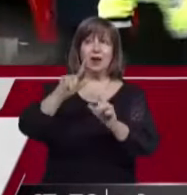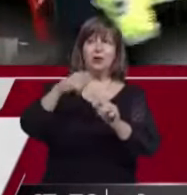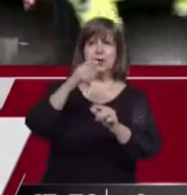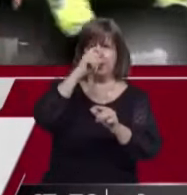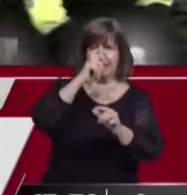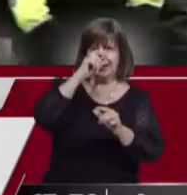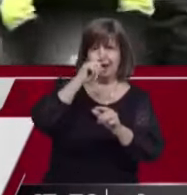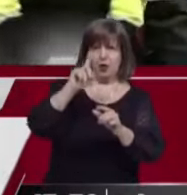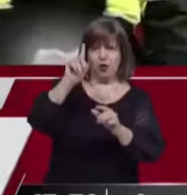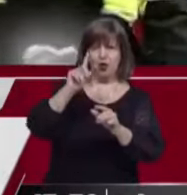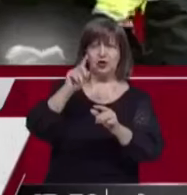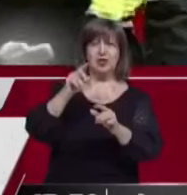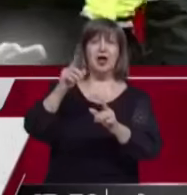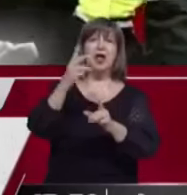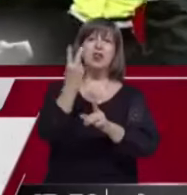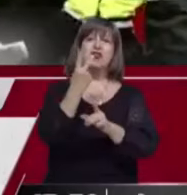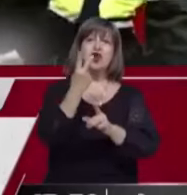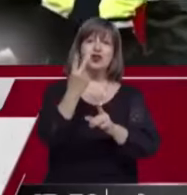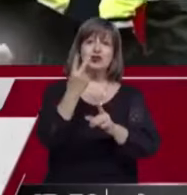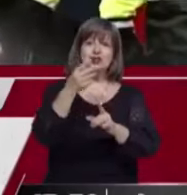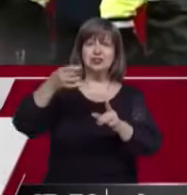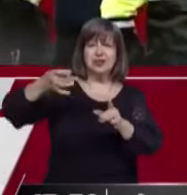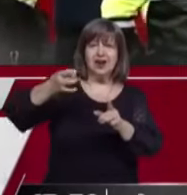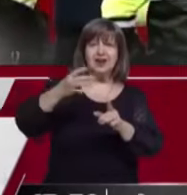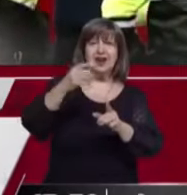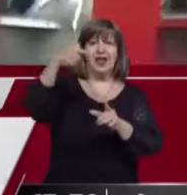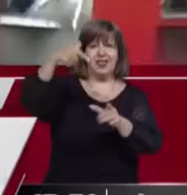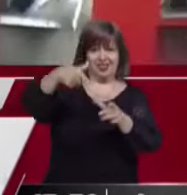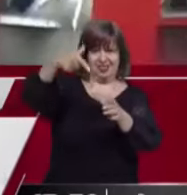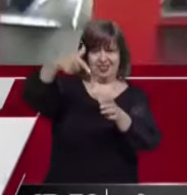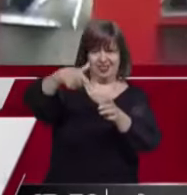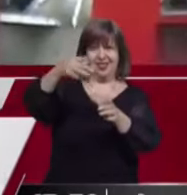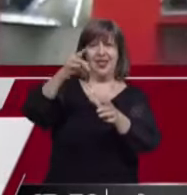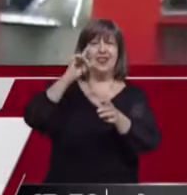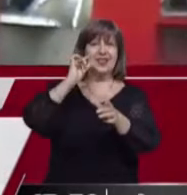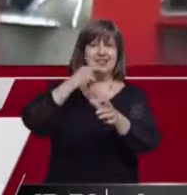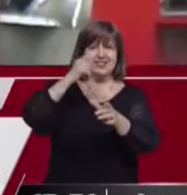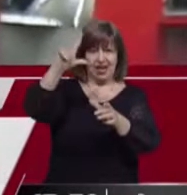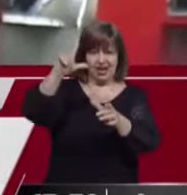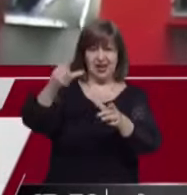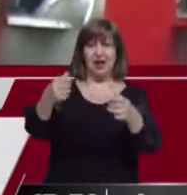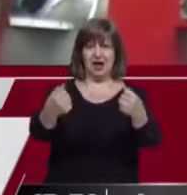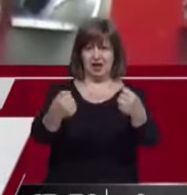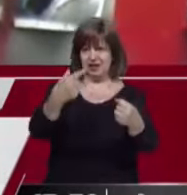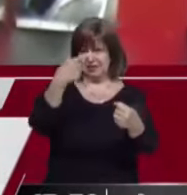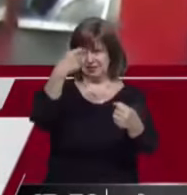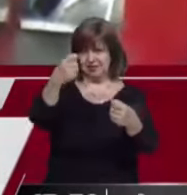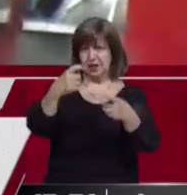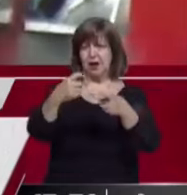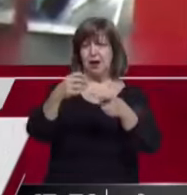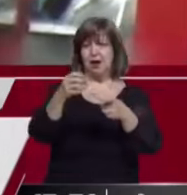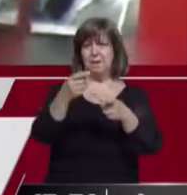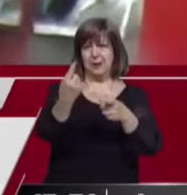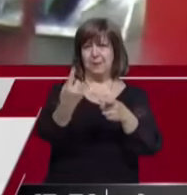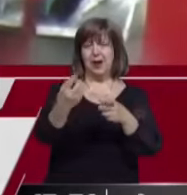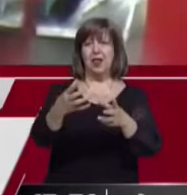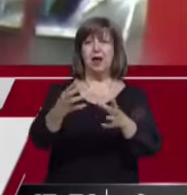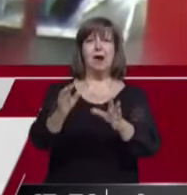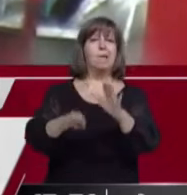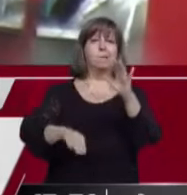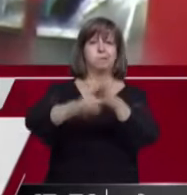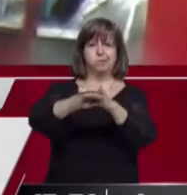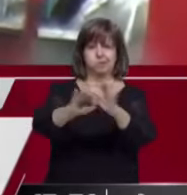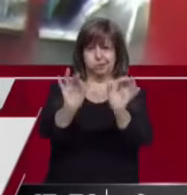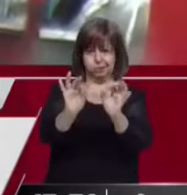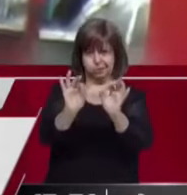belgrano Norte son las únicas dos líneas que han quedado diesel por lo tanto estaba obviamente la máquina cargada de